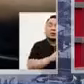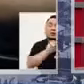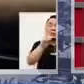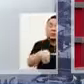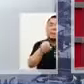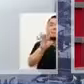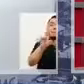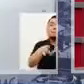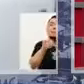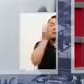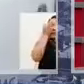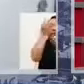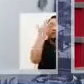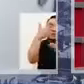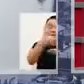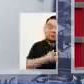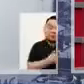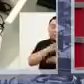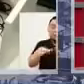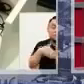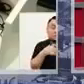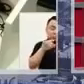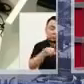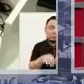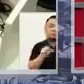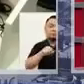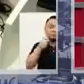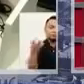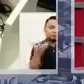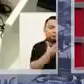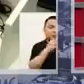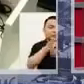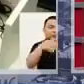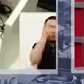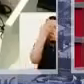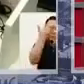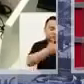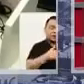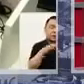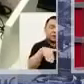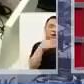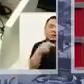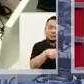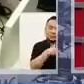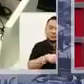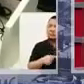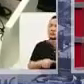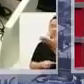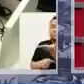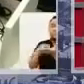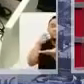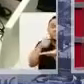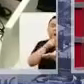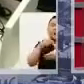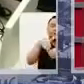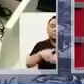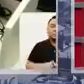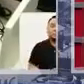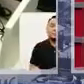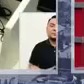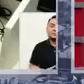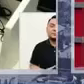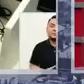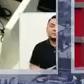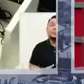Entonces, ellos solos se pusieron la soga al cuello. Ellos solos se entregaron a los brazos